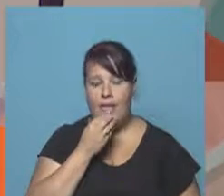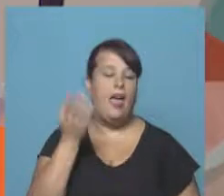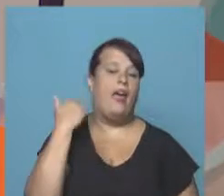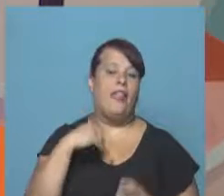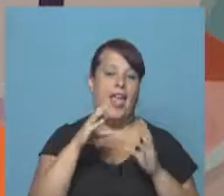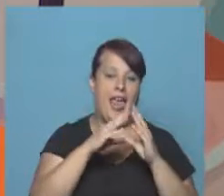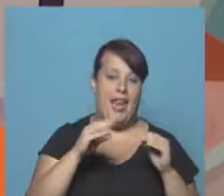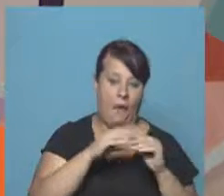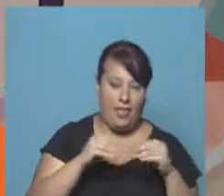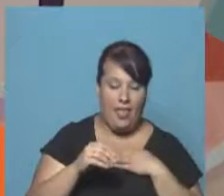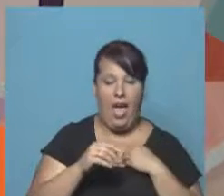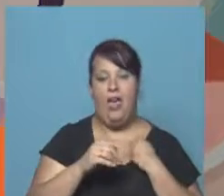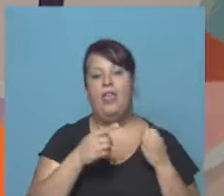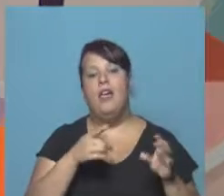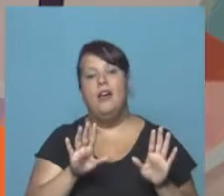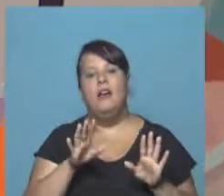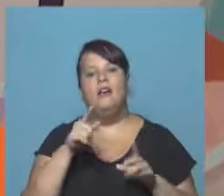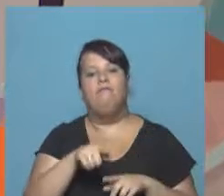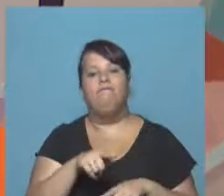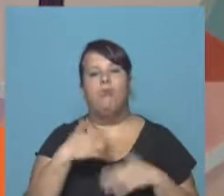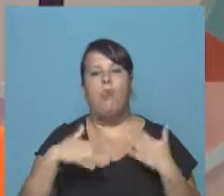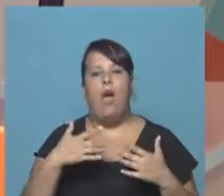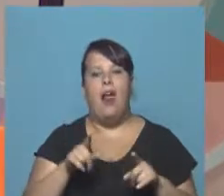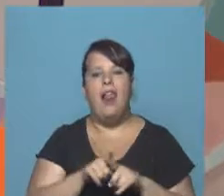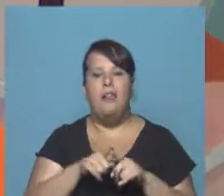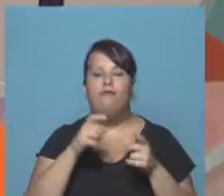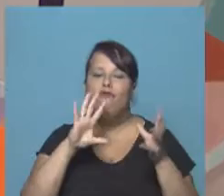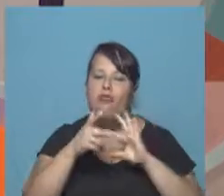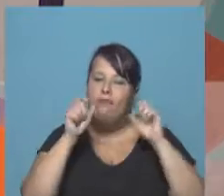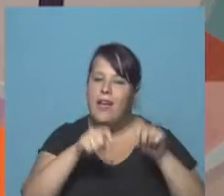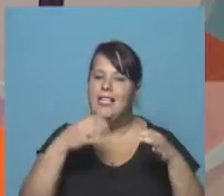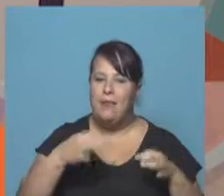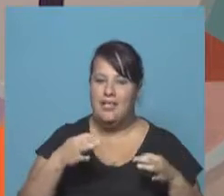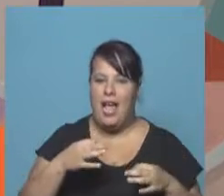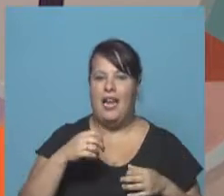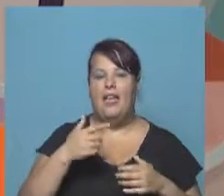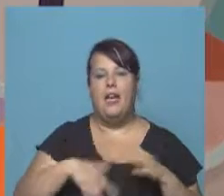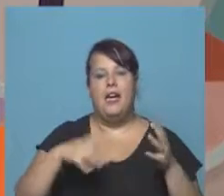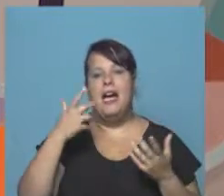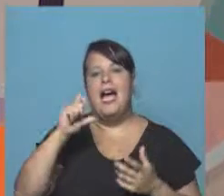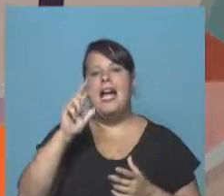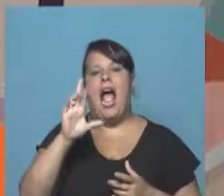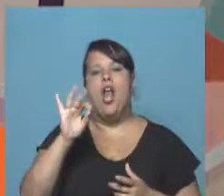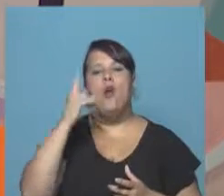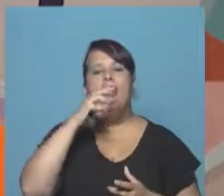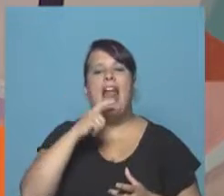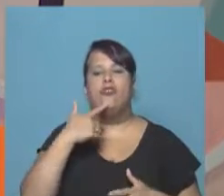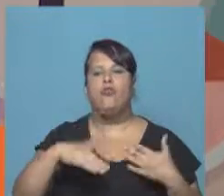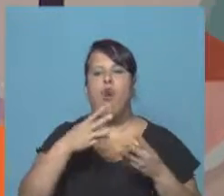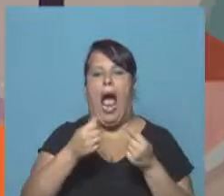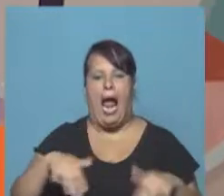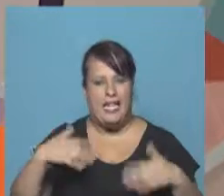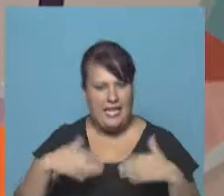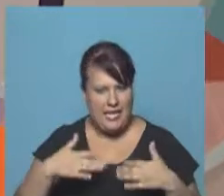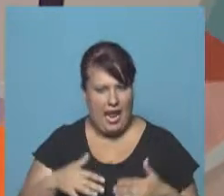nochebuena y navidad tienen una característica particular son altas en carbohidratos comemos mucha harina